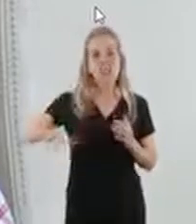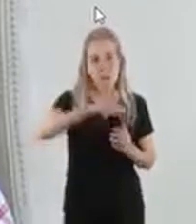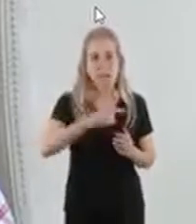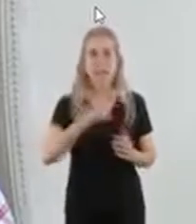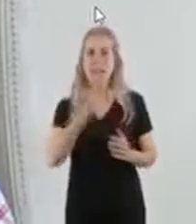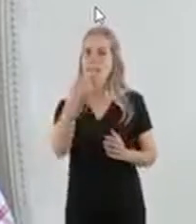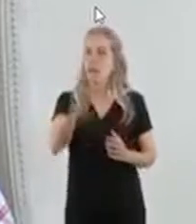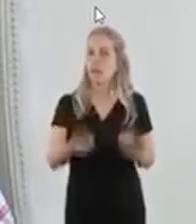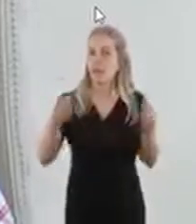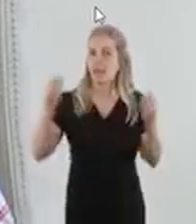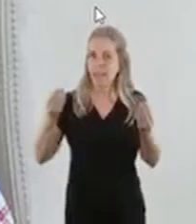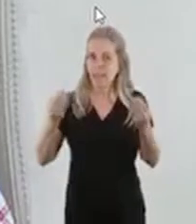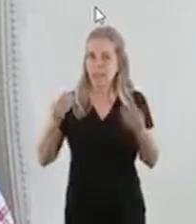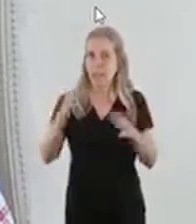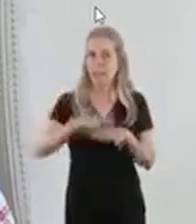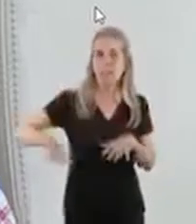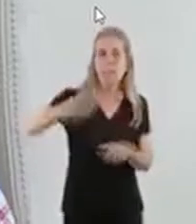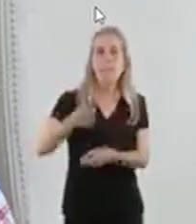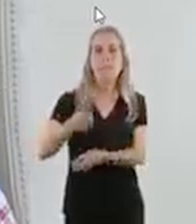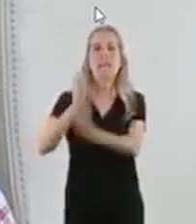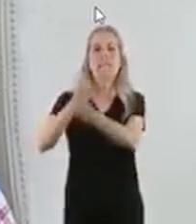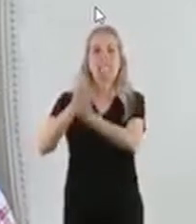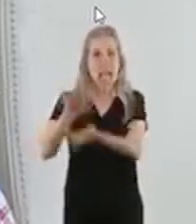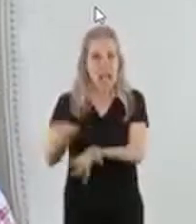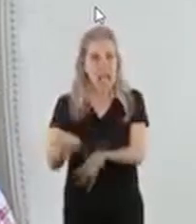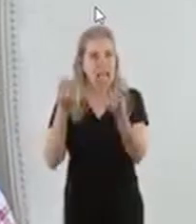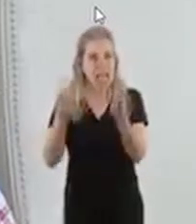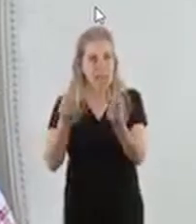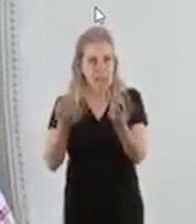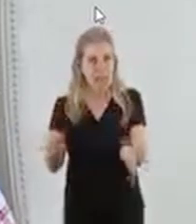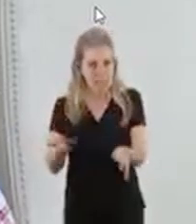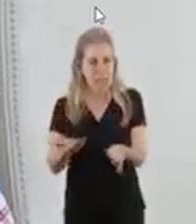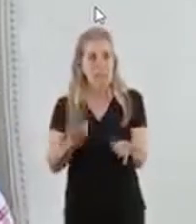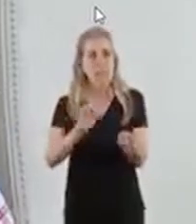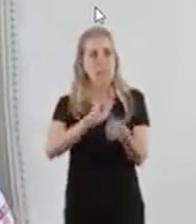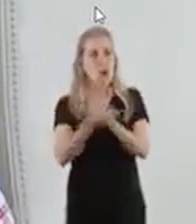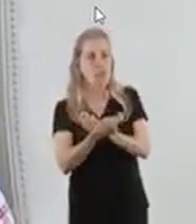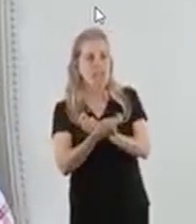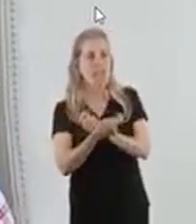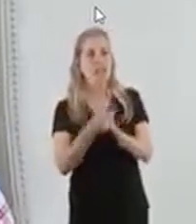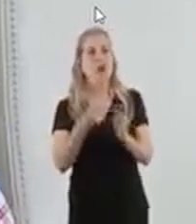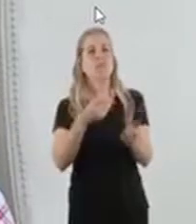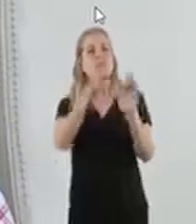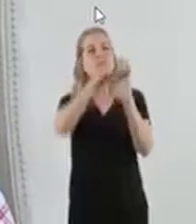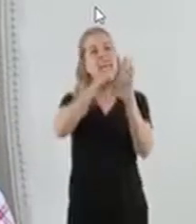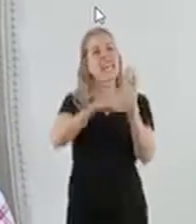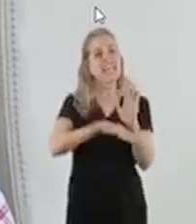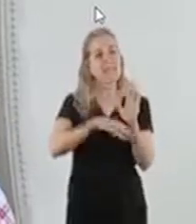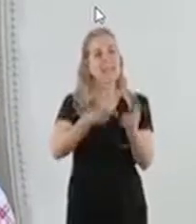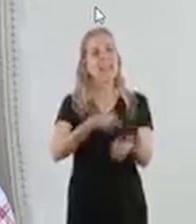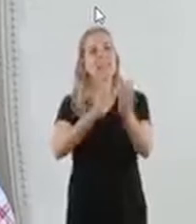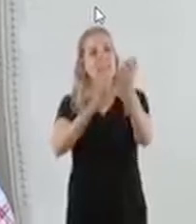generado con el sector pesquero luego de lo que fue la la modificación al régimen Federal de pesca a través del dnu del presidente